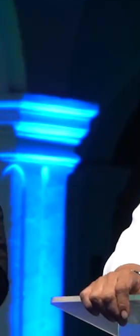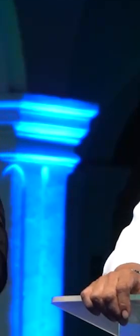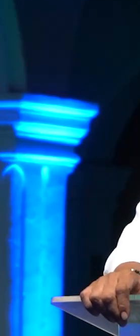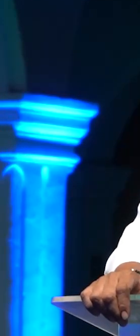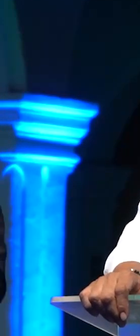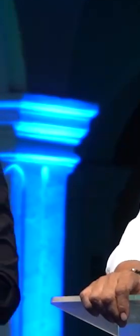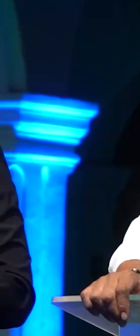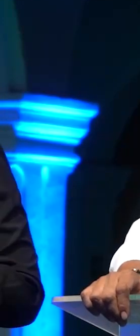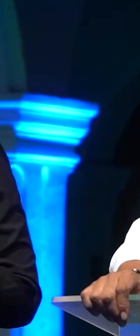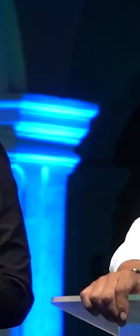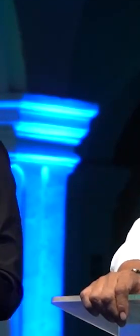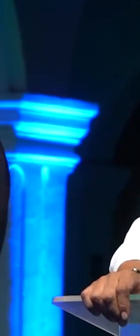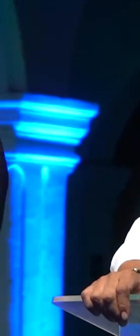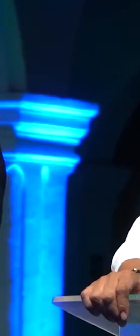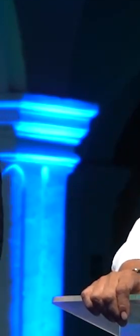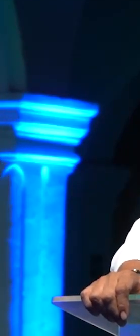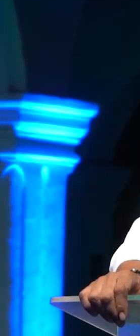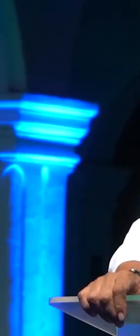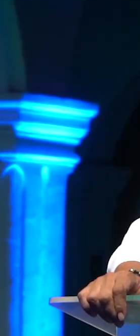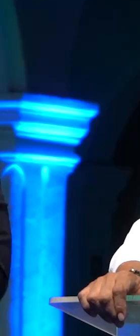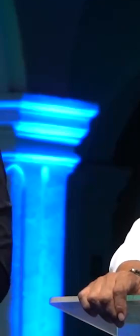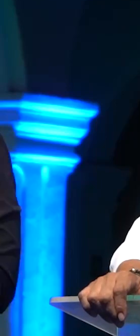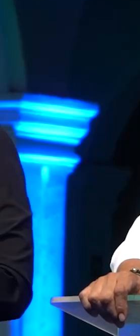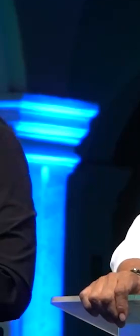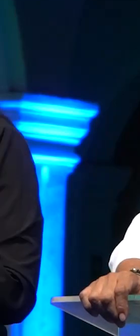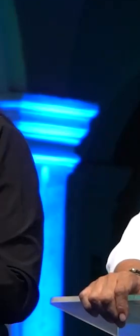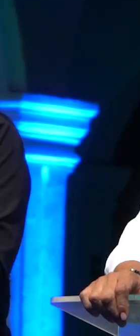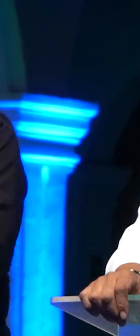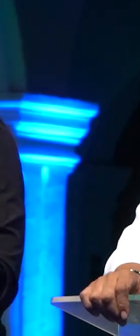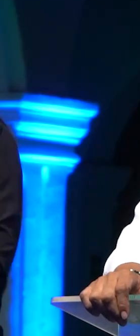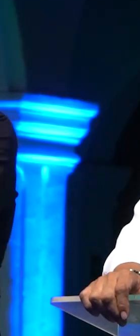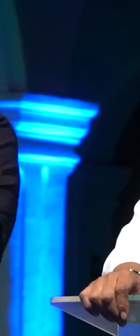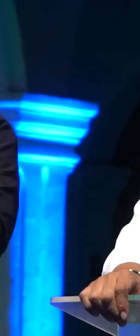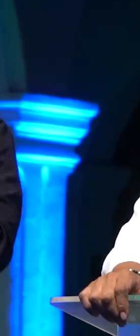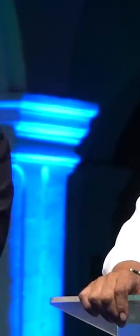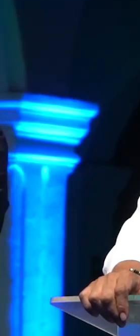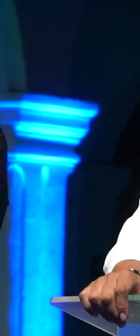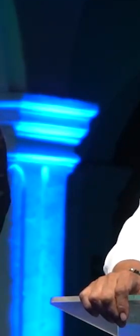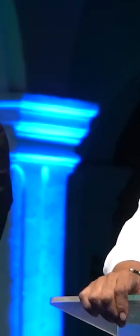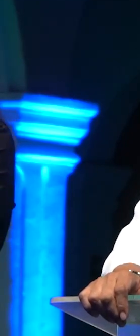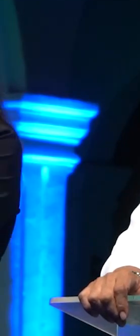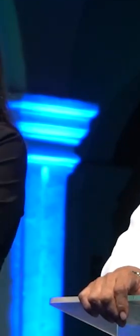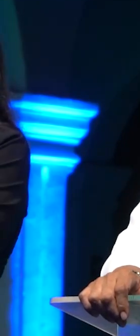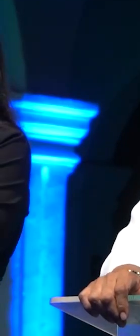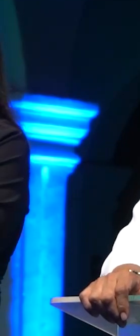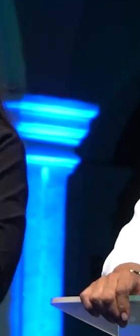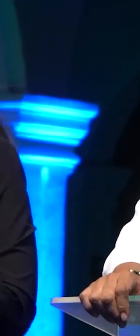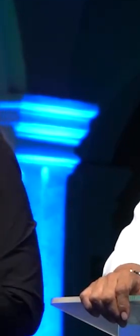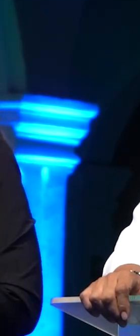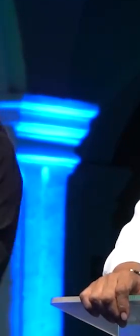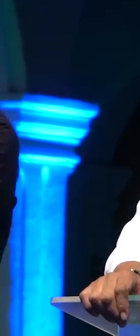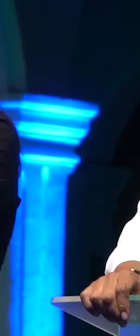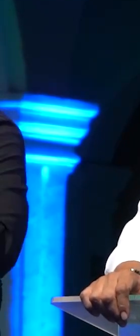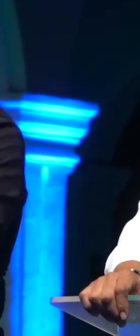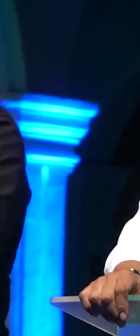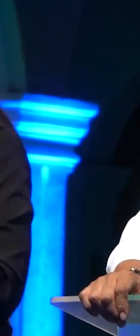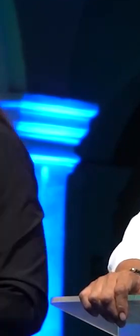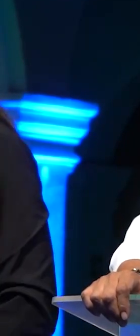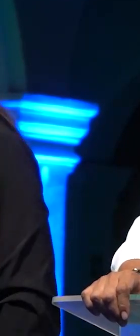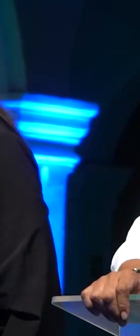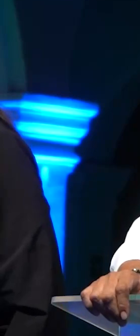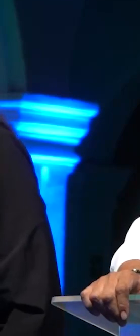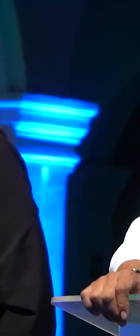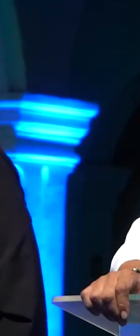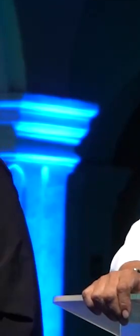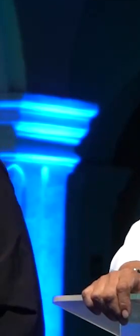universitaria que atrajese estudiantes extranjeros con mayor potencial. Nosotros no competimos, cooperamos porque Santa Marta